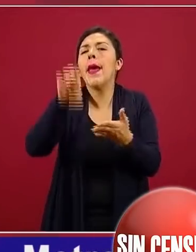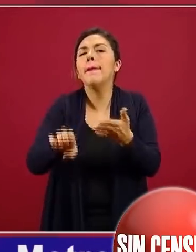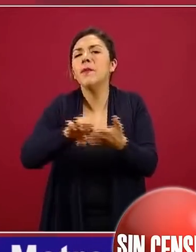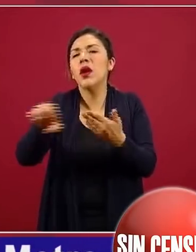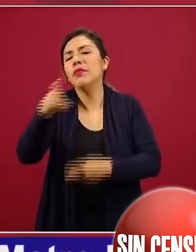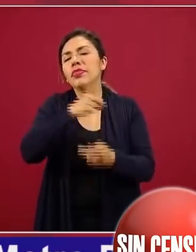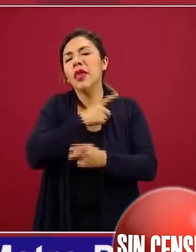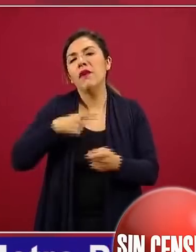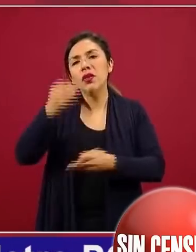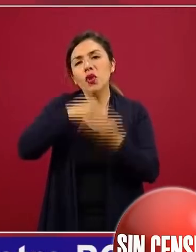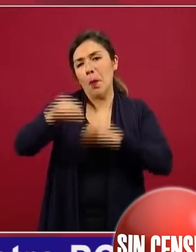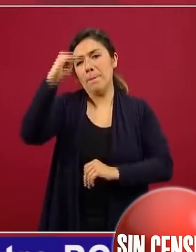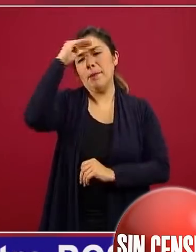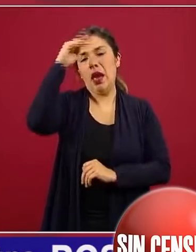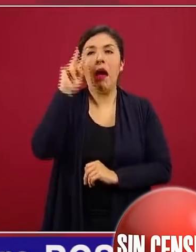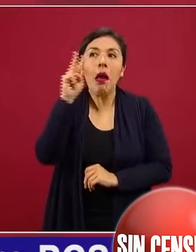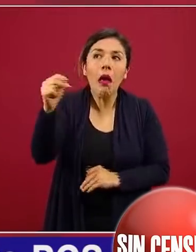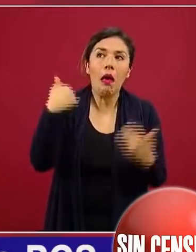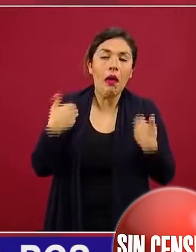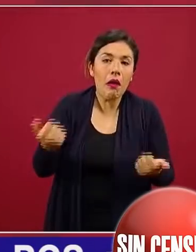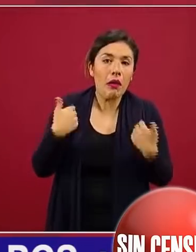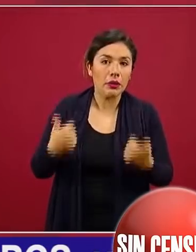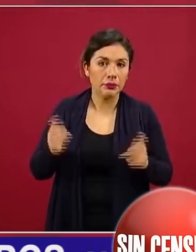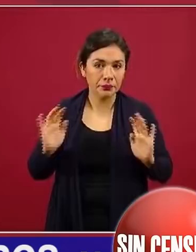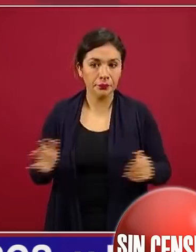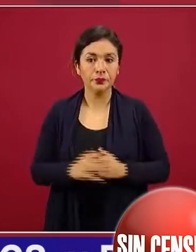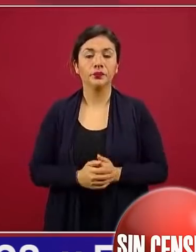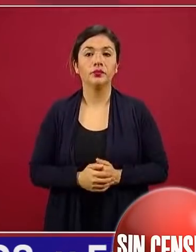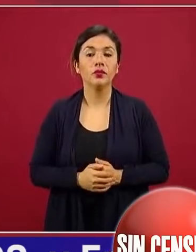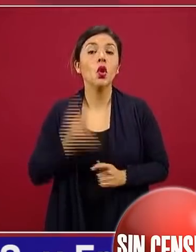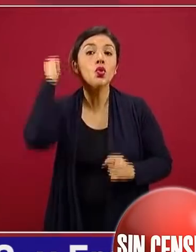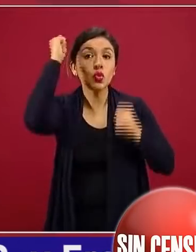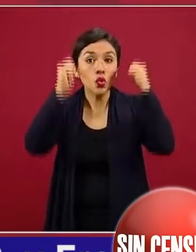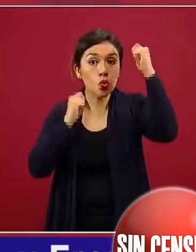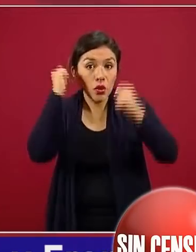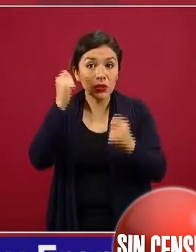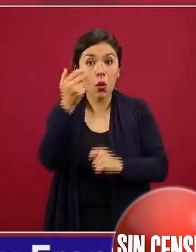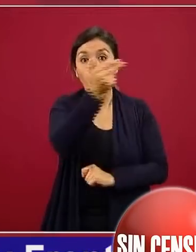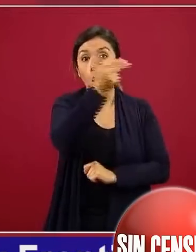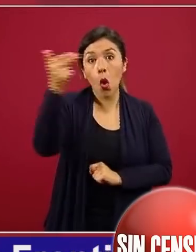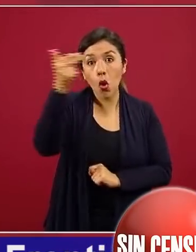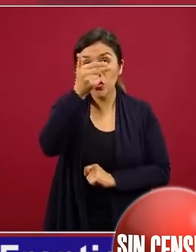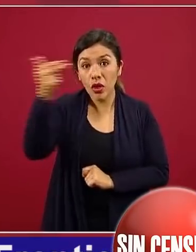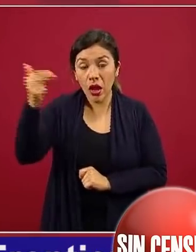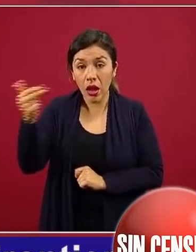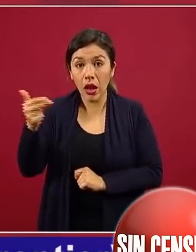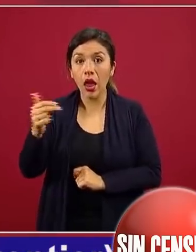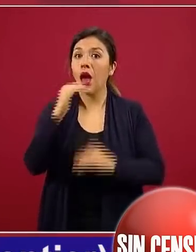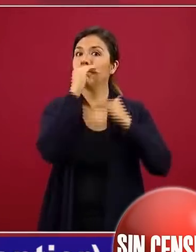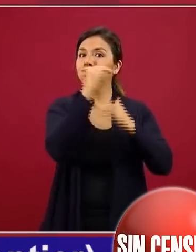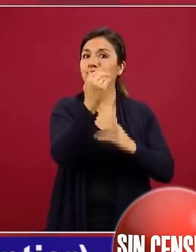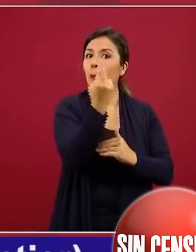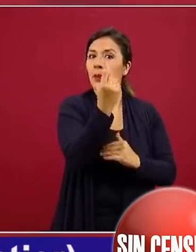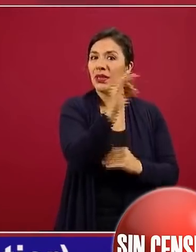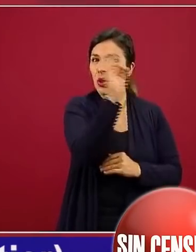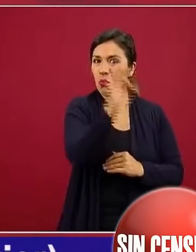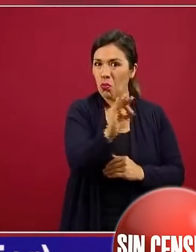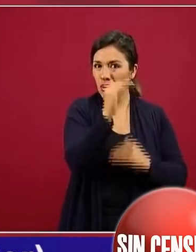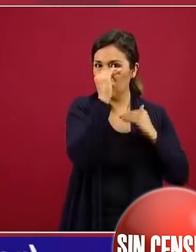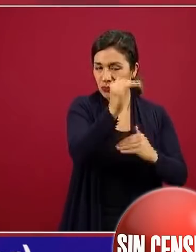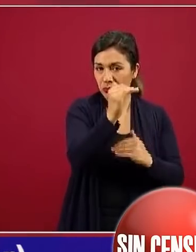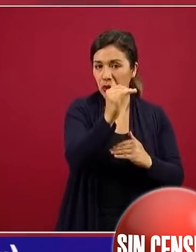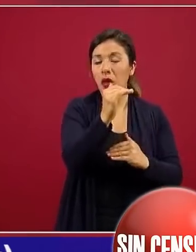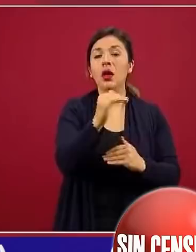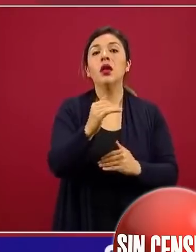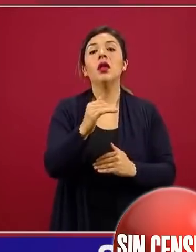que considerar, pero son algunos de los ejemplos. La actividad turística en hoteles estaba limitada a 25% de